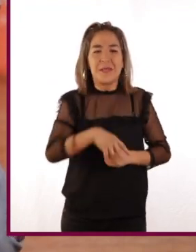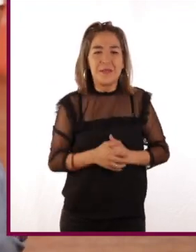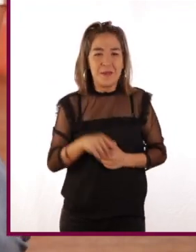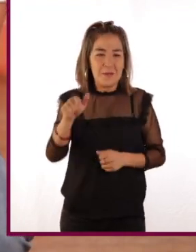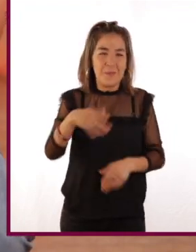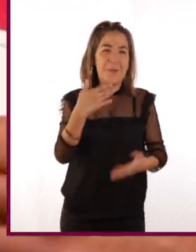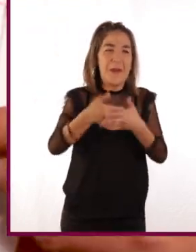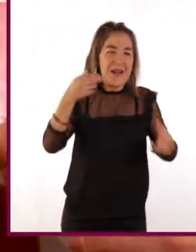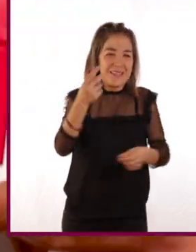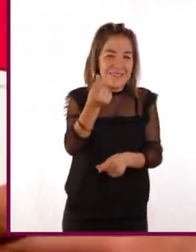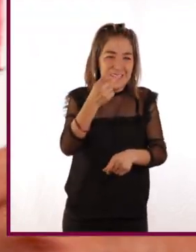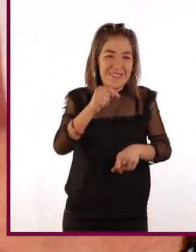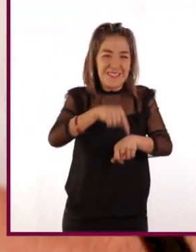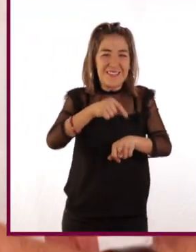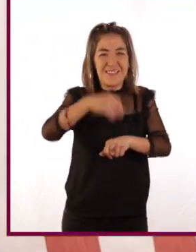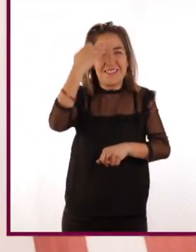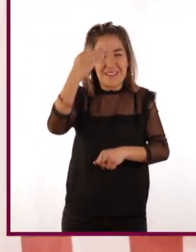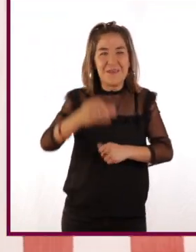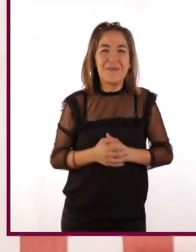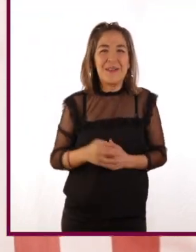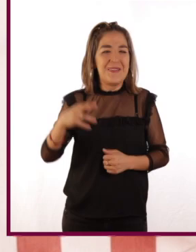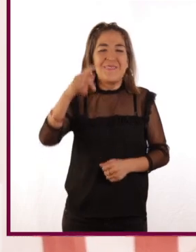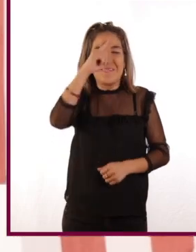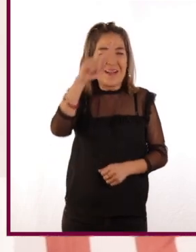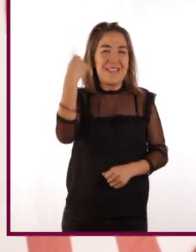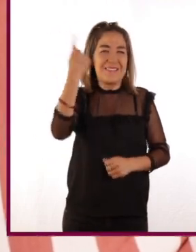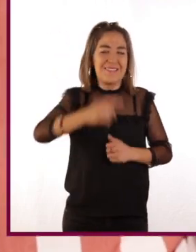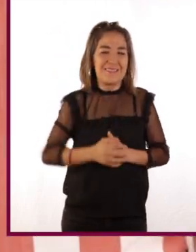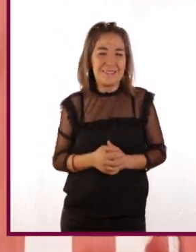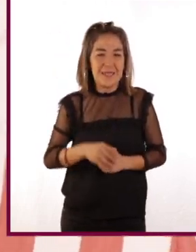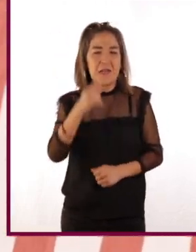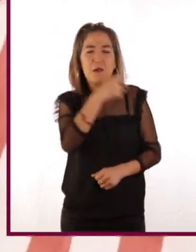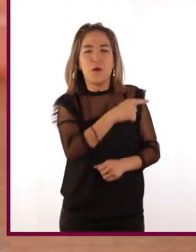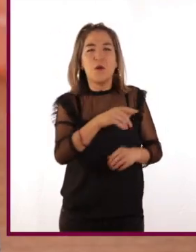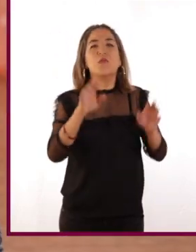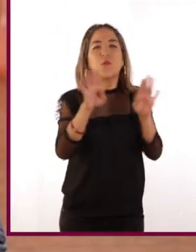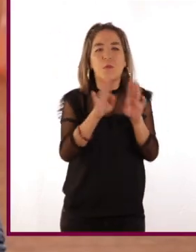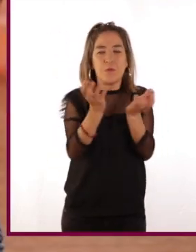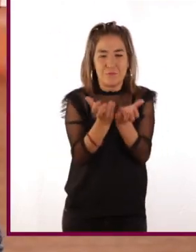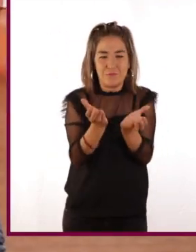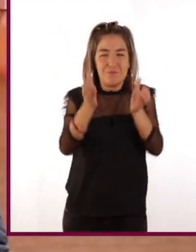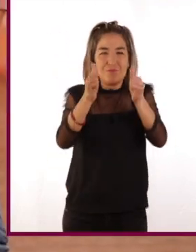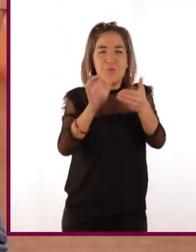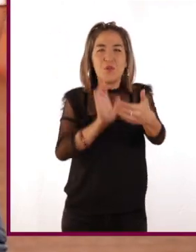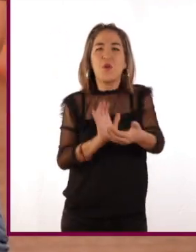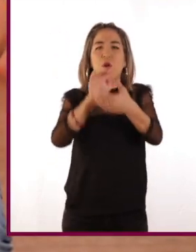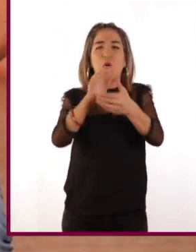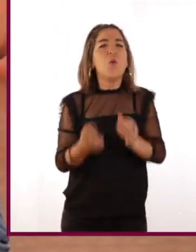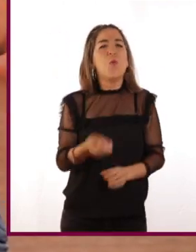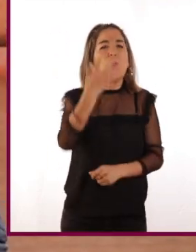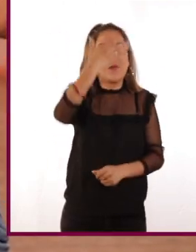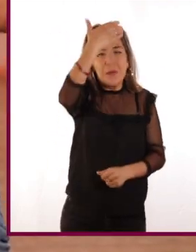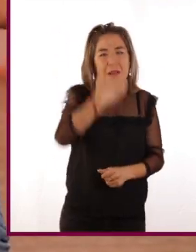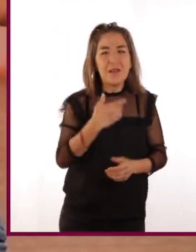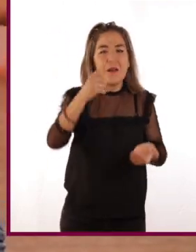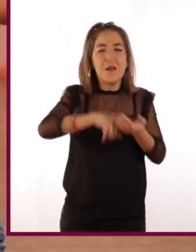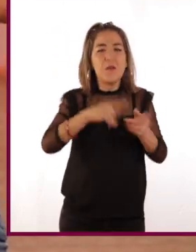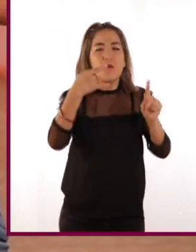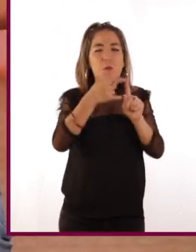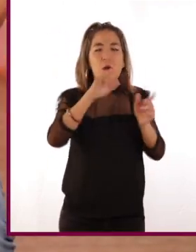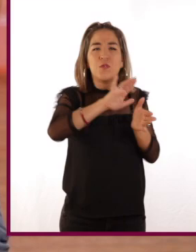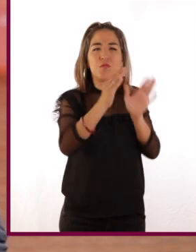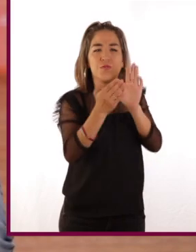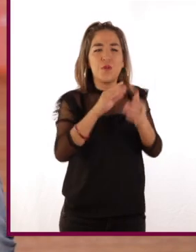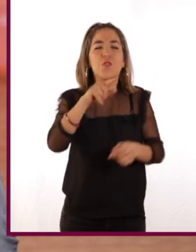¿no? Sí, pues para que nos dé tiempo, no tardarnos tanto. Pero es muy fácil, mira. Este es el cubo. ¿Cuántas caras tiene